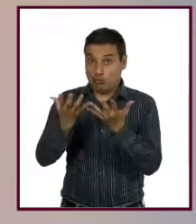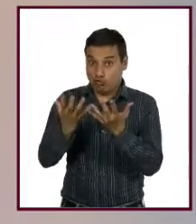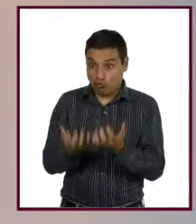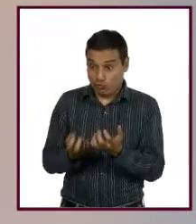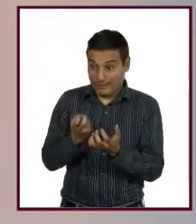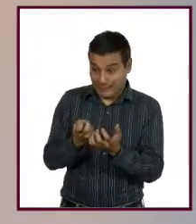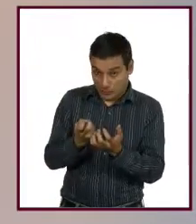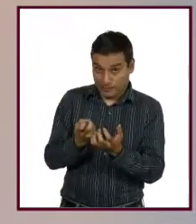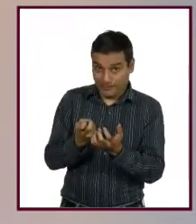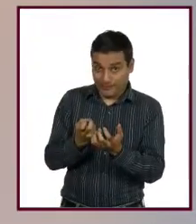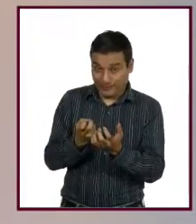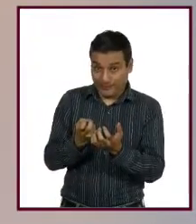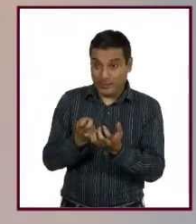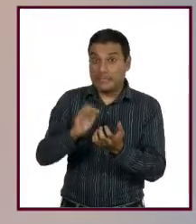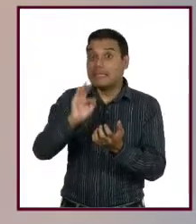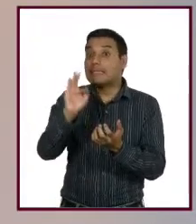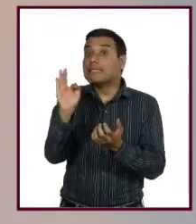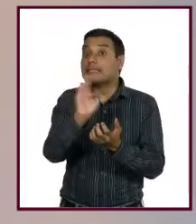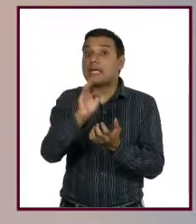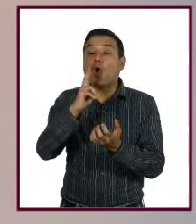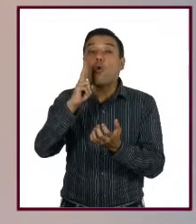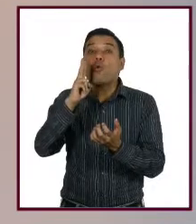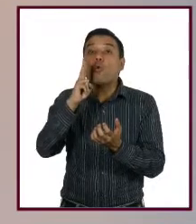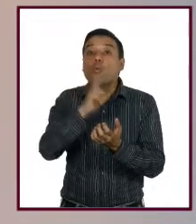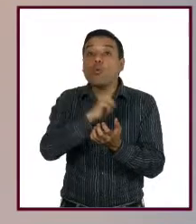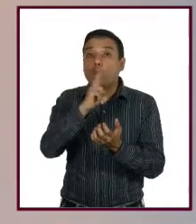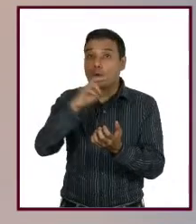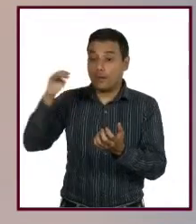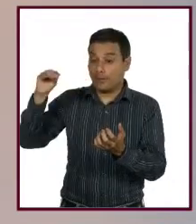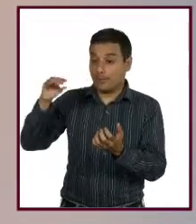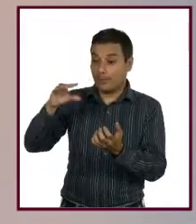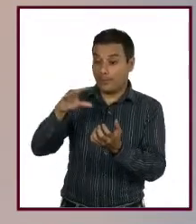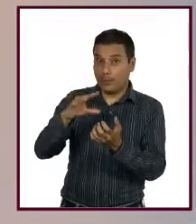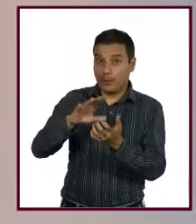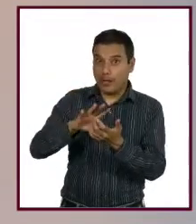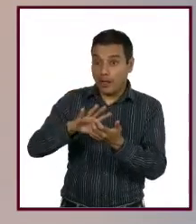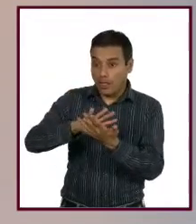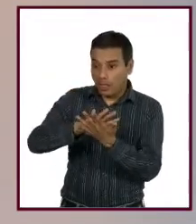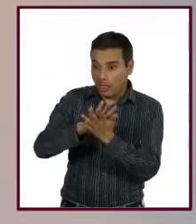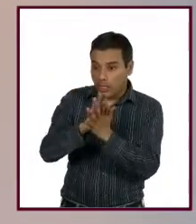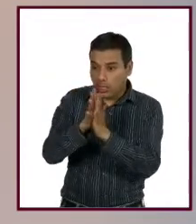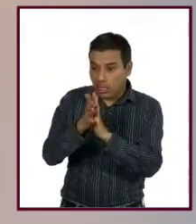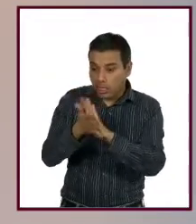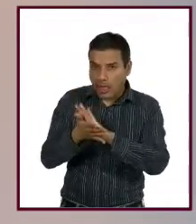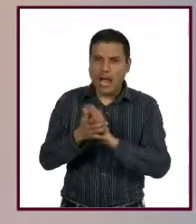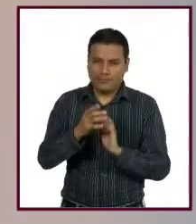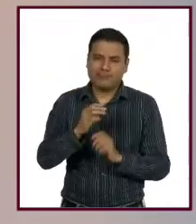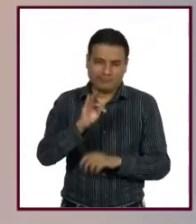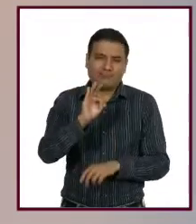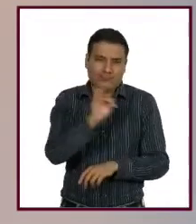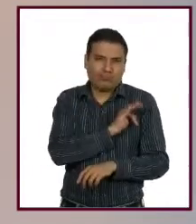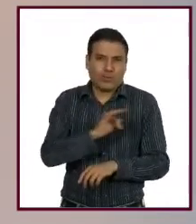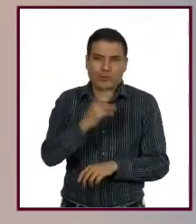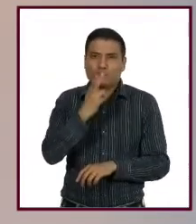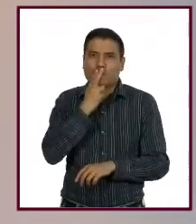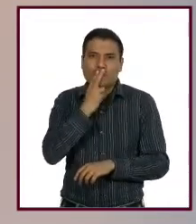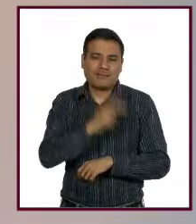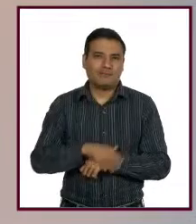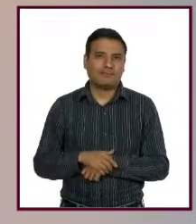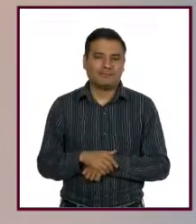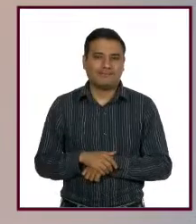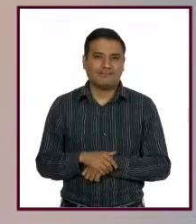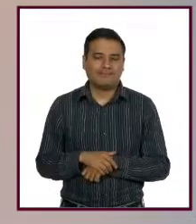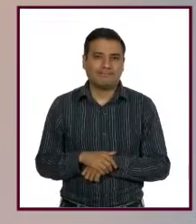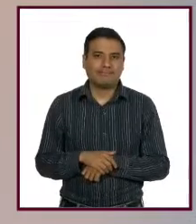al entrar en contacto con el aire, sí pudiera ser una situación o una sustancia proclive. Sin embargo, tomando un poco